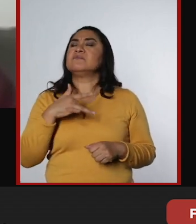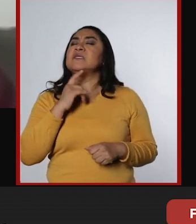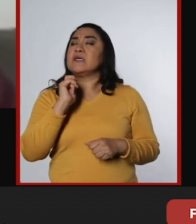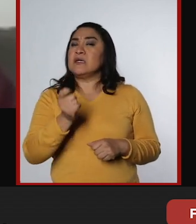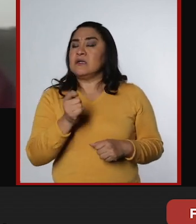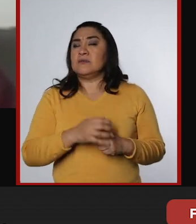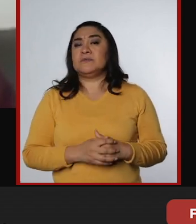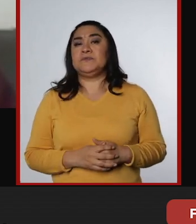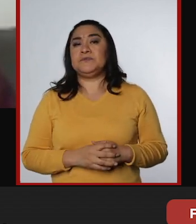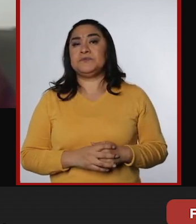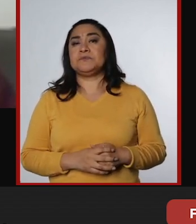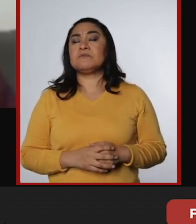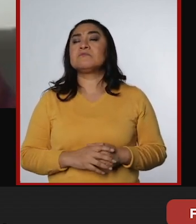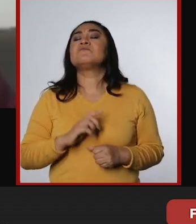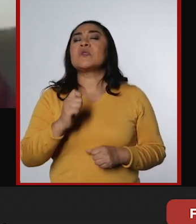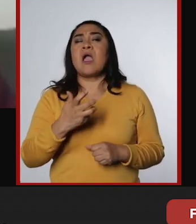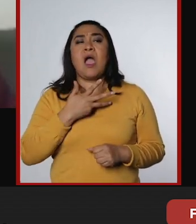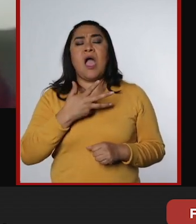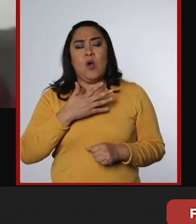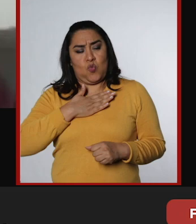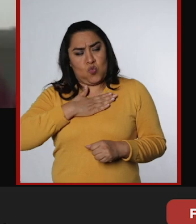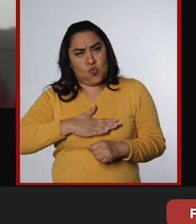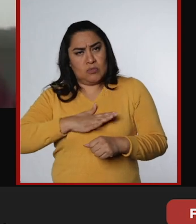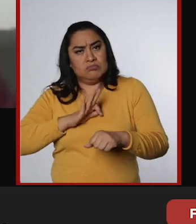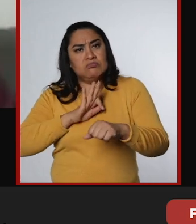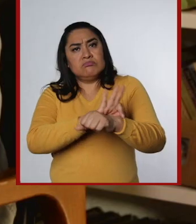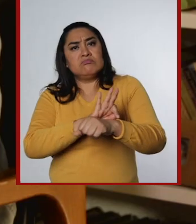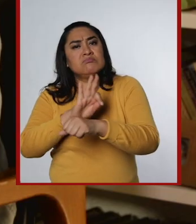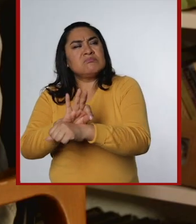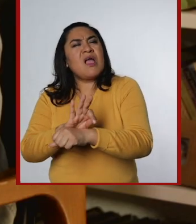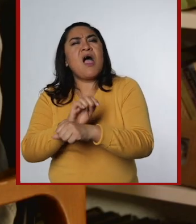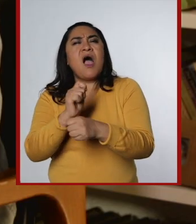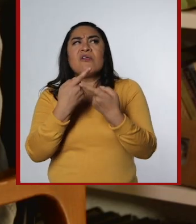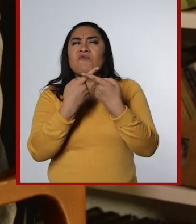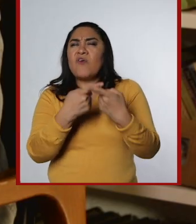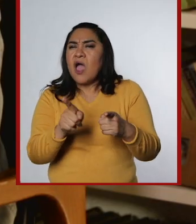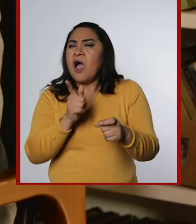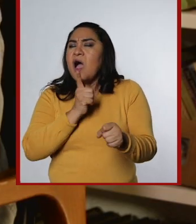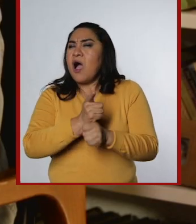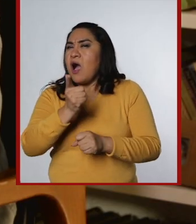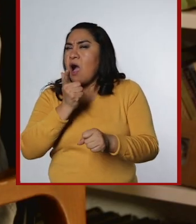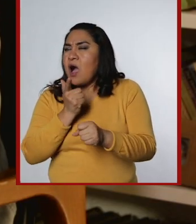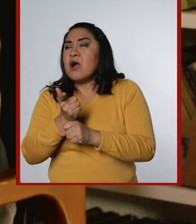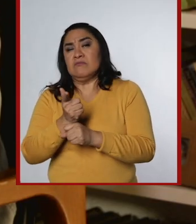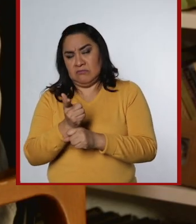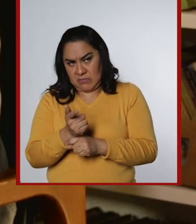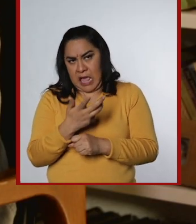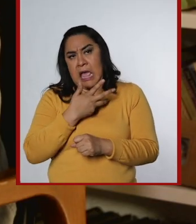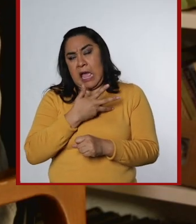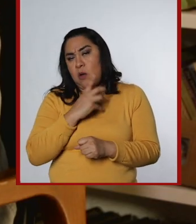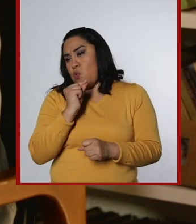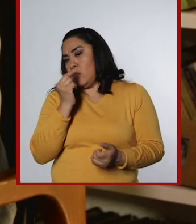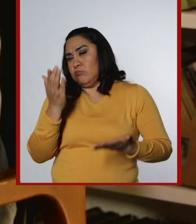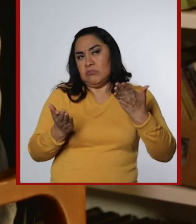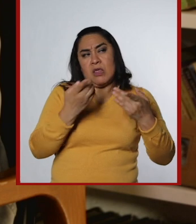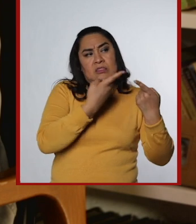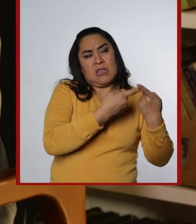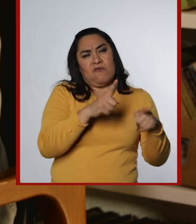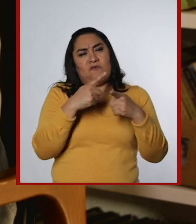la justicia cobra significado distinto, donde tenemos diferencias, pero tenemos